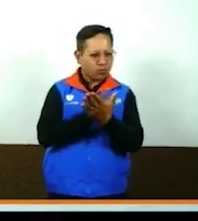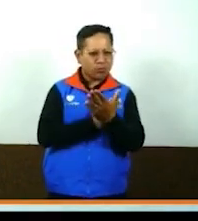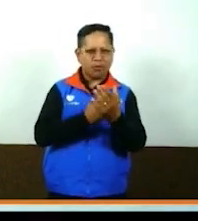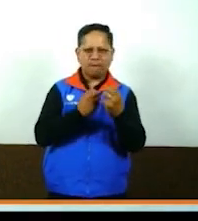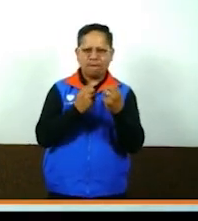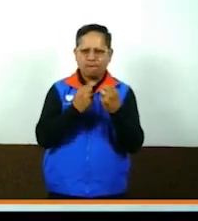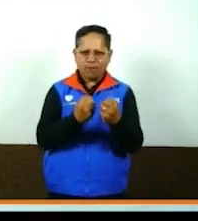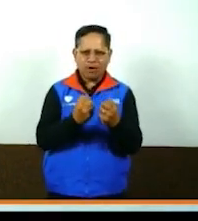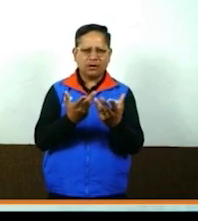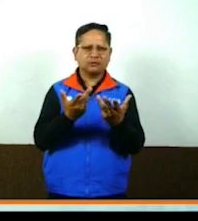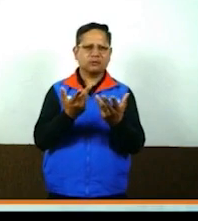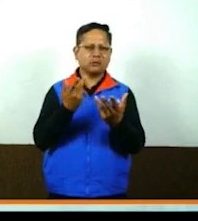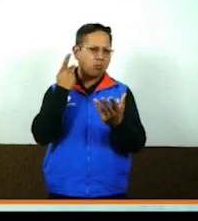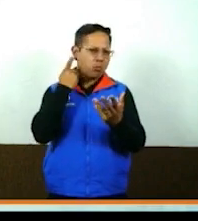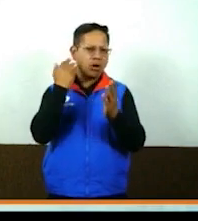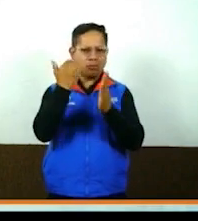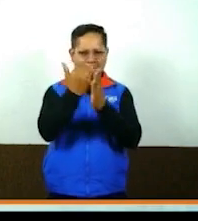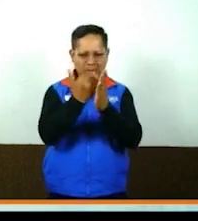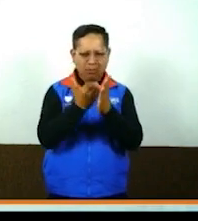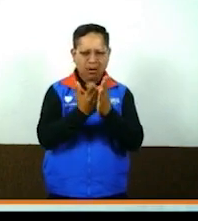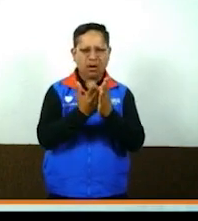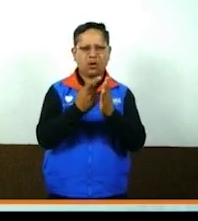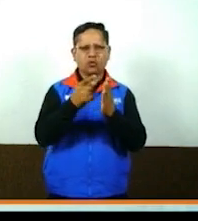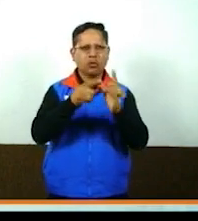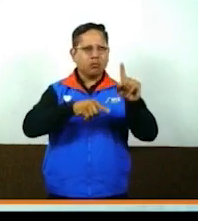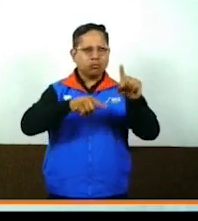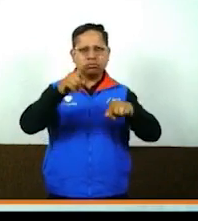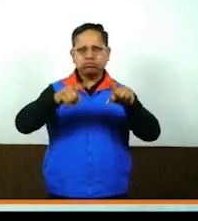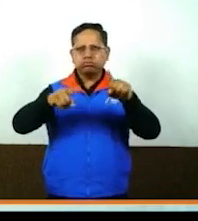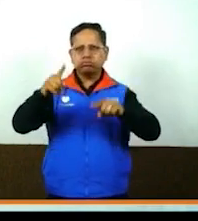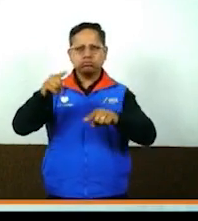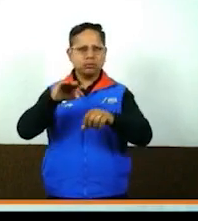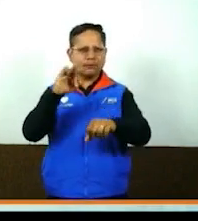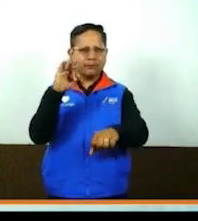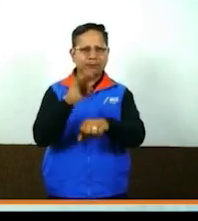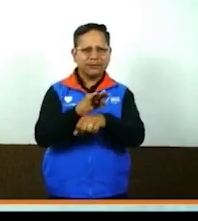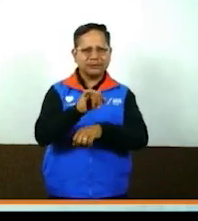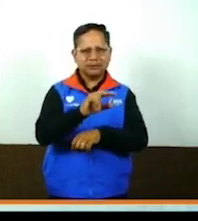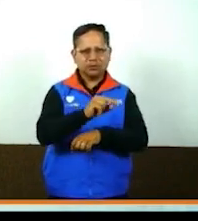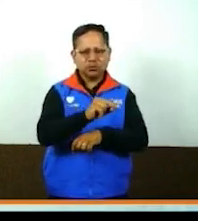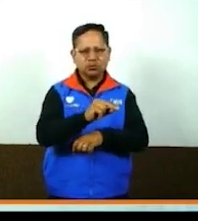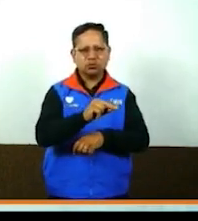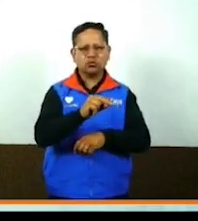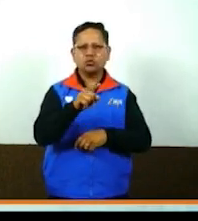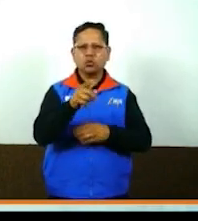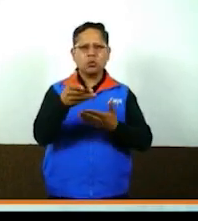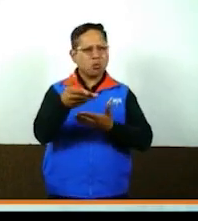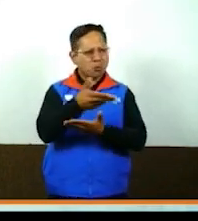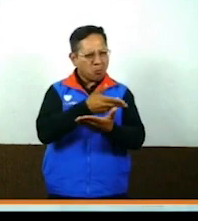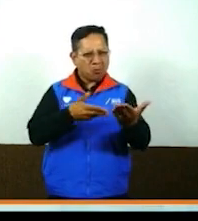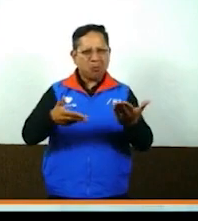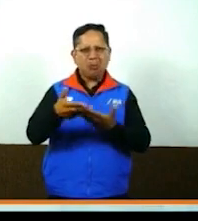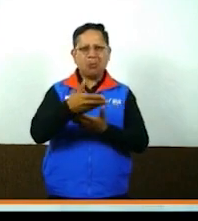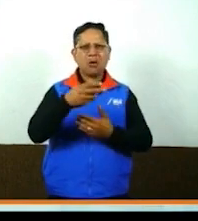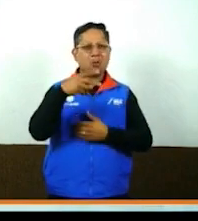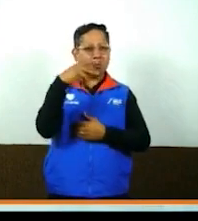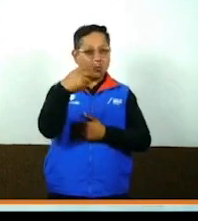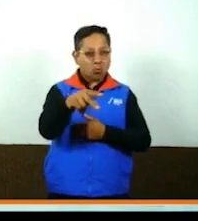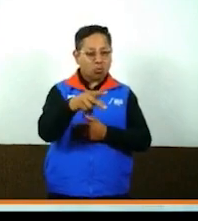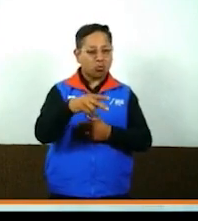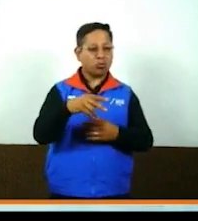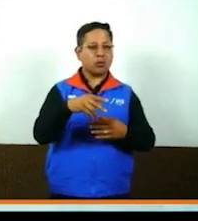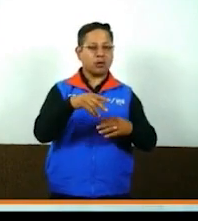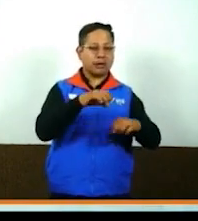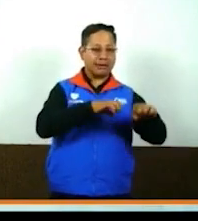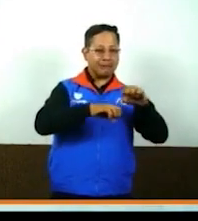fortalecidos, políticas, tienen incluso mediciones de impacto. Es importante que nos ayuden compartiéndolo con sus cadenas de valor,